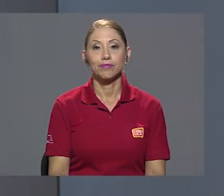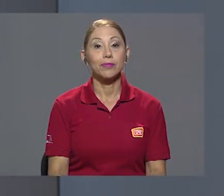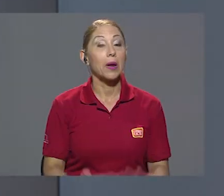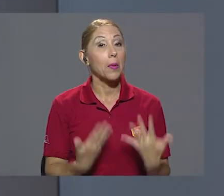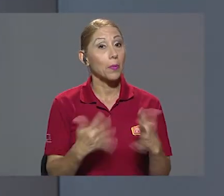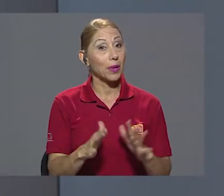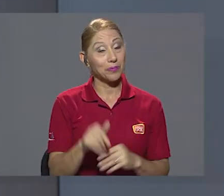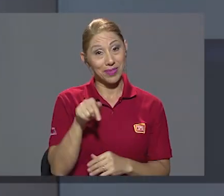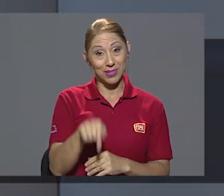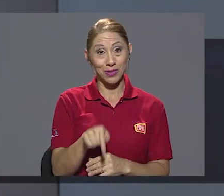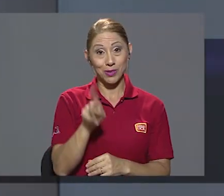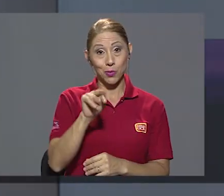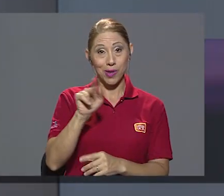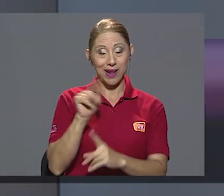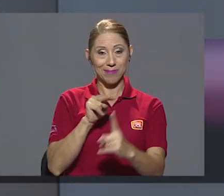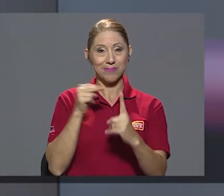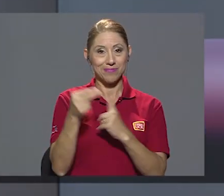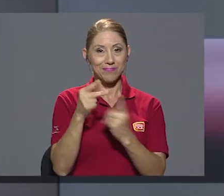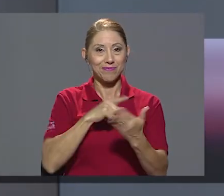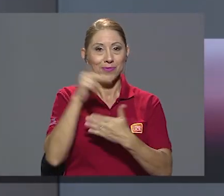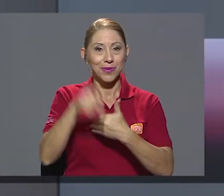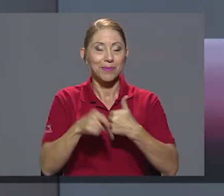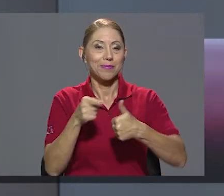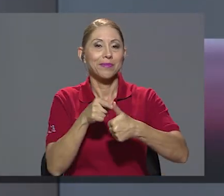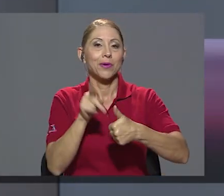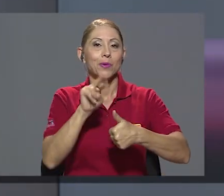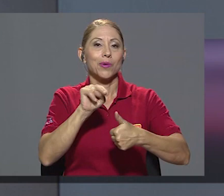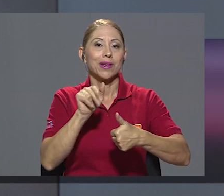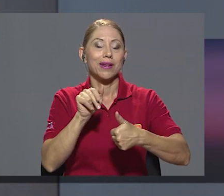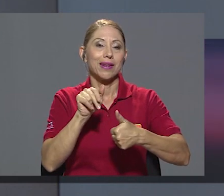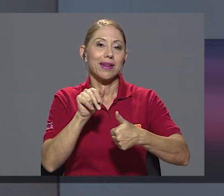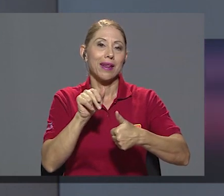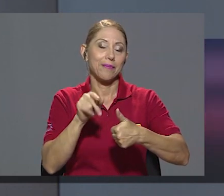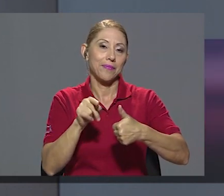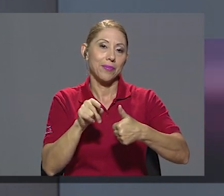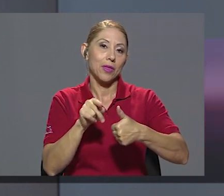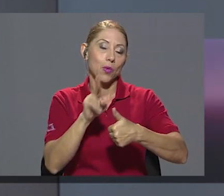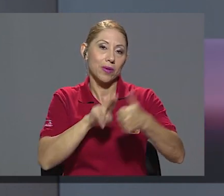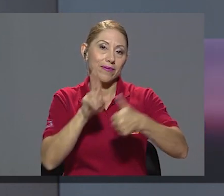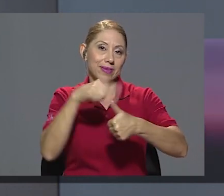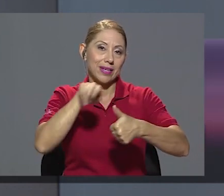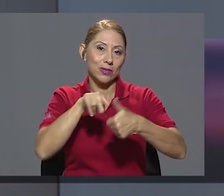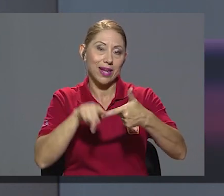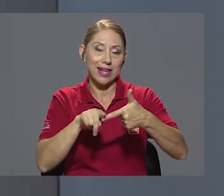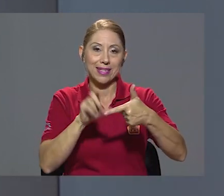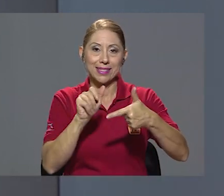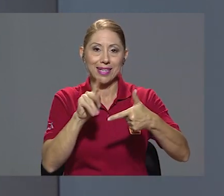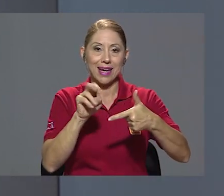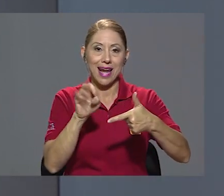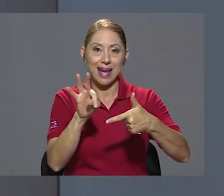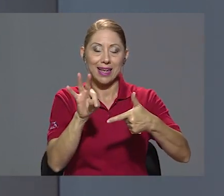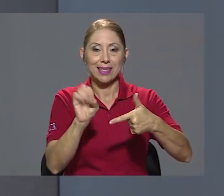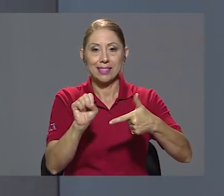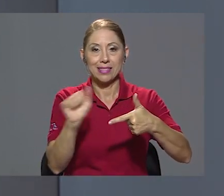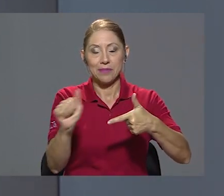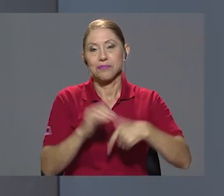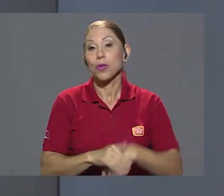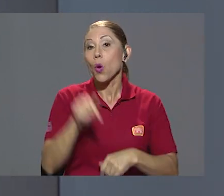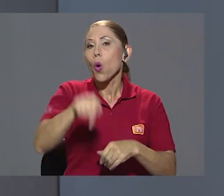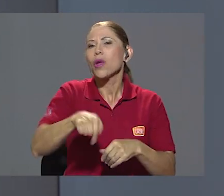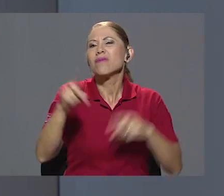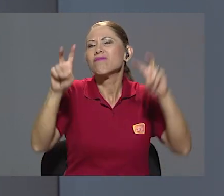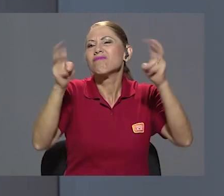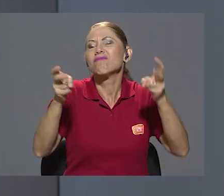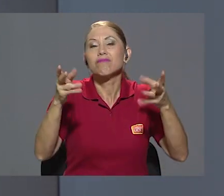Regresa usted a Una Mirada, el programa de la Universidad Nacional y del SINAC S.A., hoy con el tema de la importancia de transformar la docencia